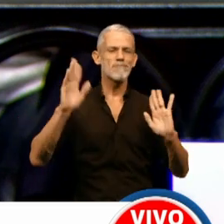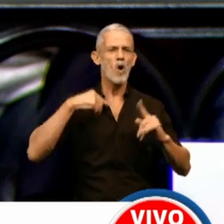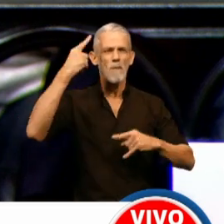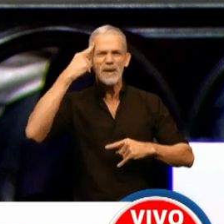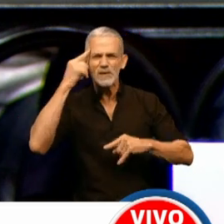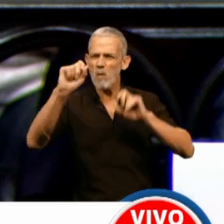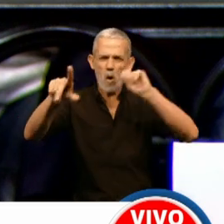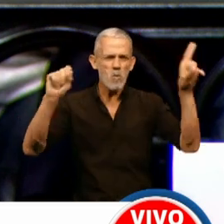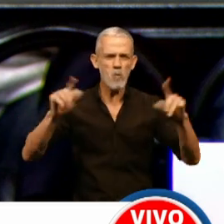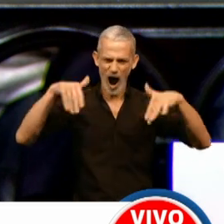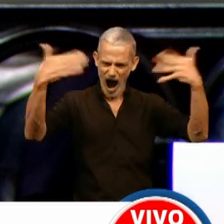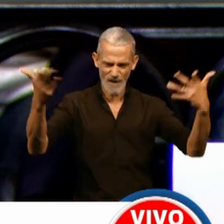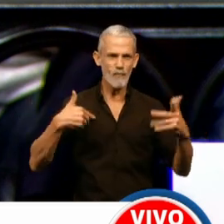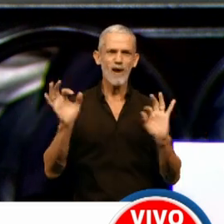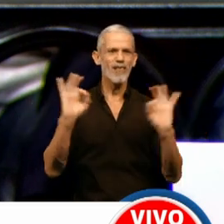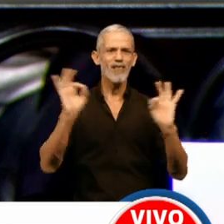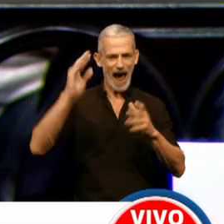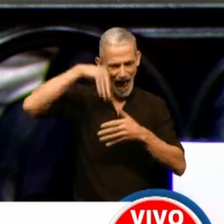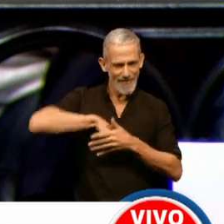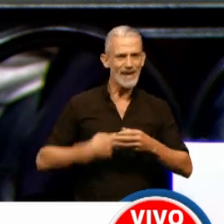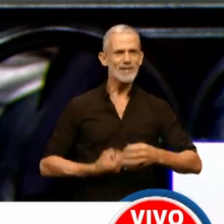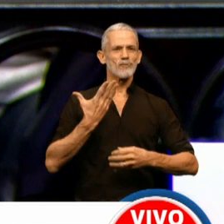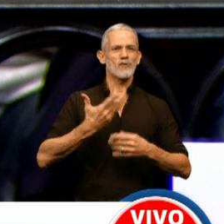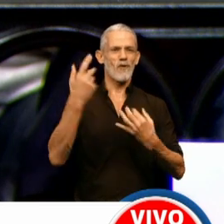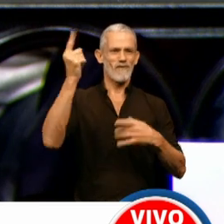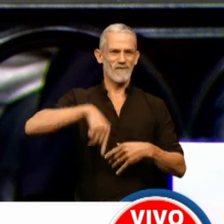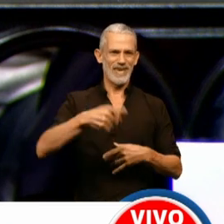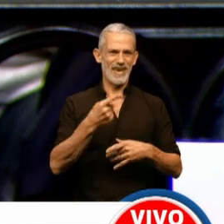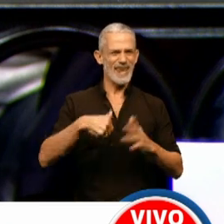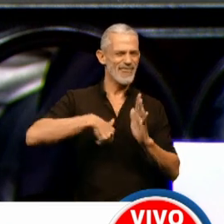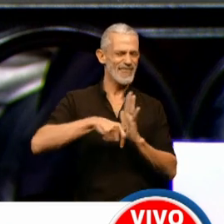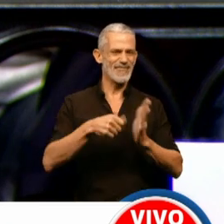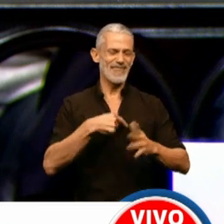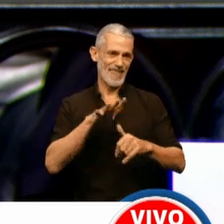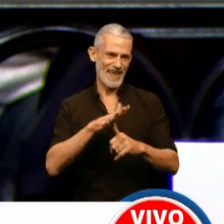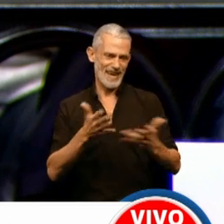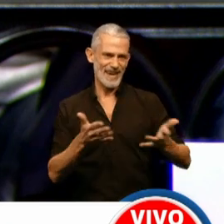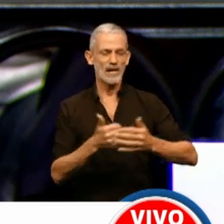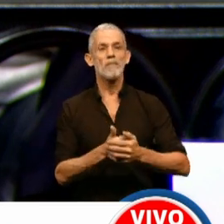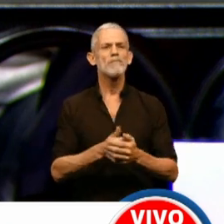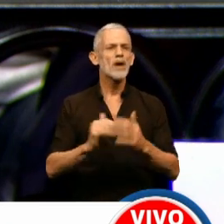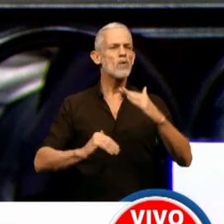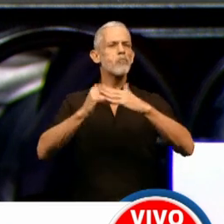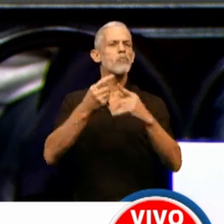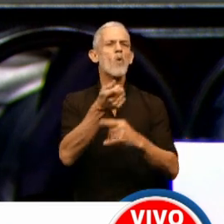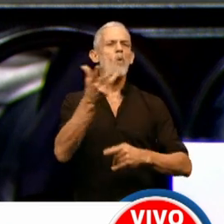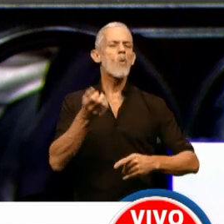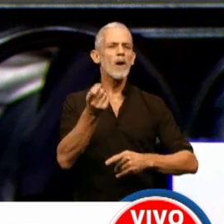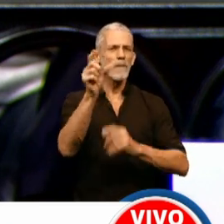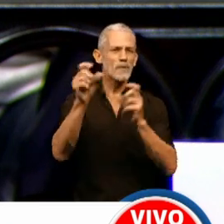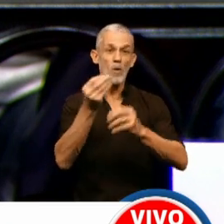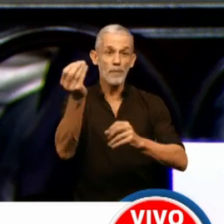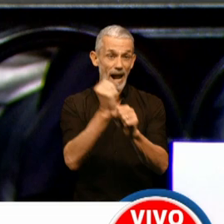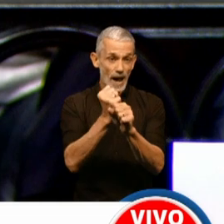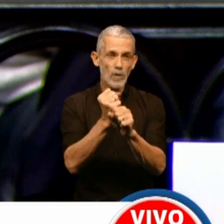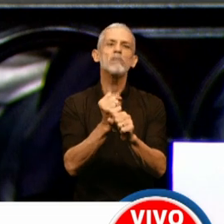pensamientos por fuera de cada una de nosotras quiero decir que hablar de cupo laboral es precisamente un